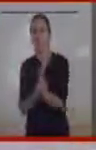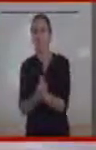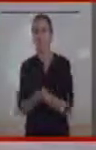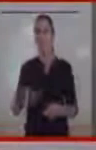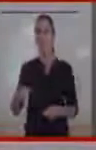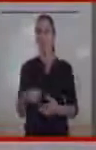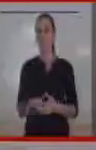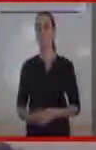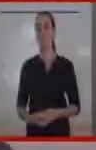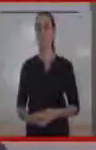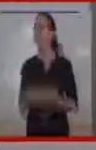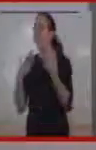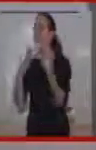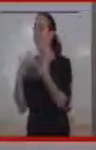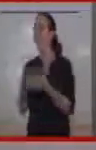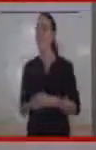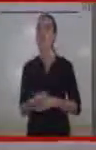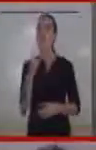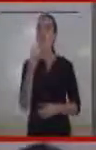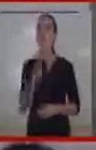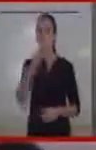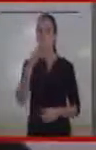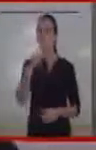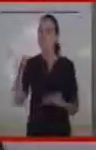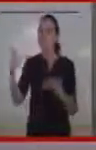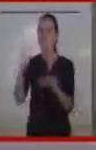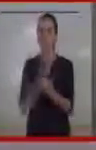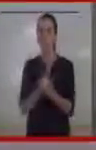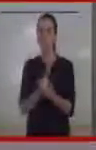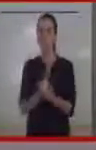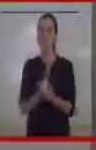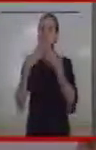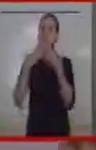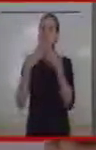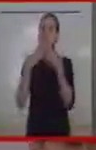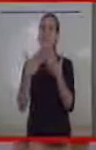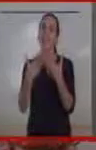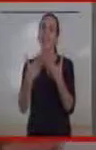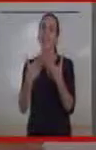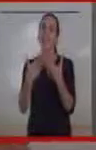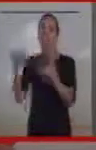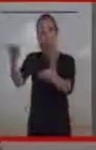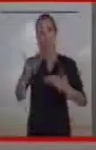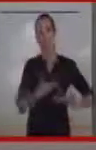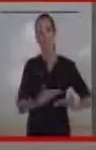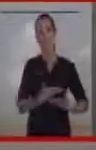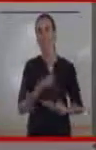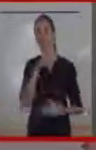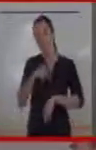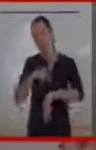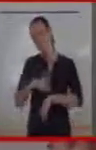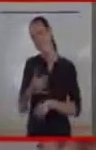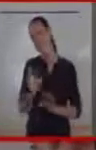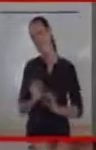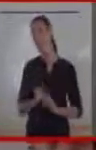Gracias, Aurora. Muy buenas tardes a todo el mundo y muchas gracias por estar aquí a esta hora.